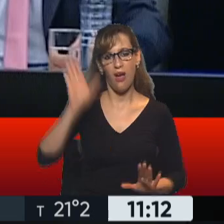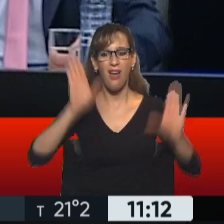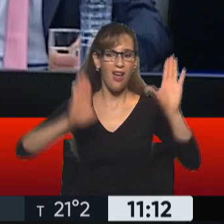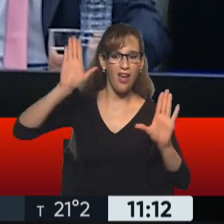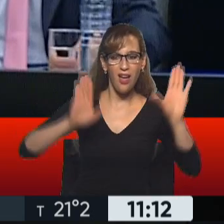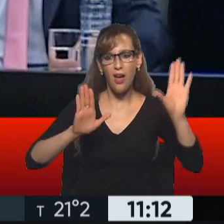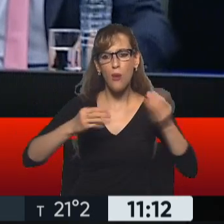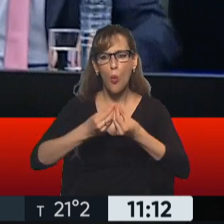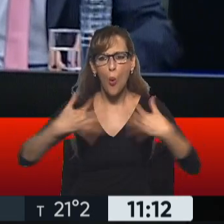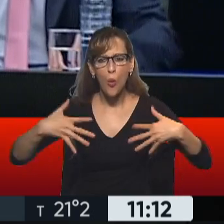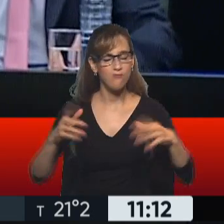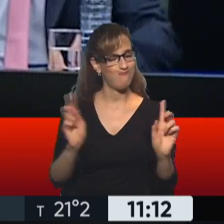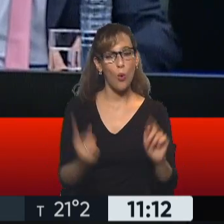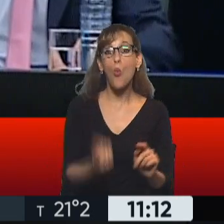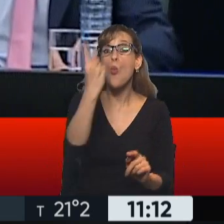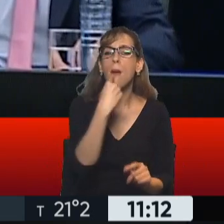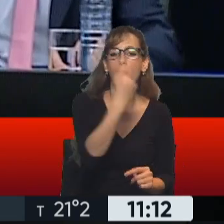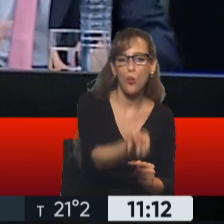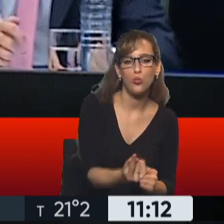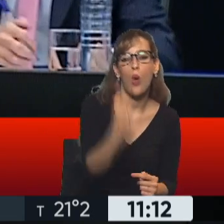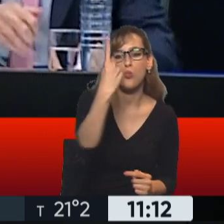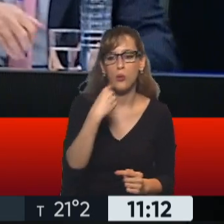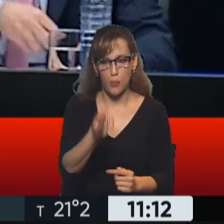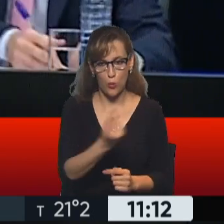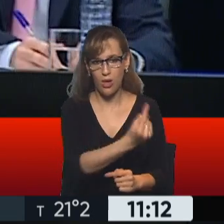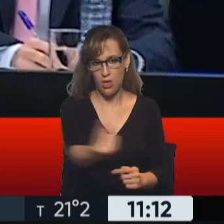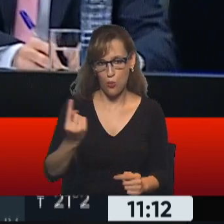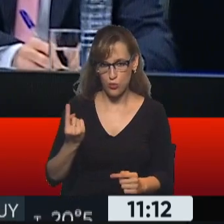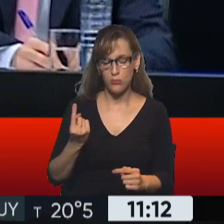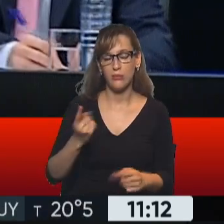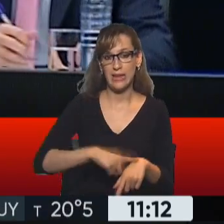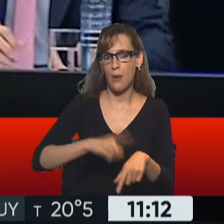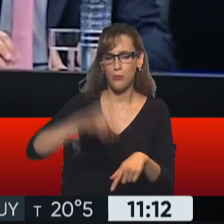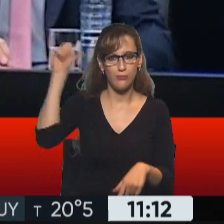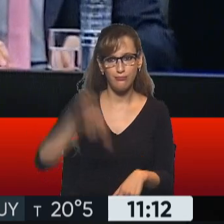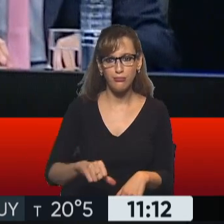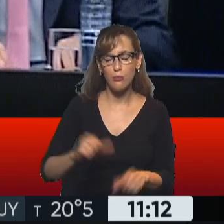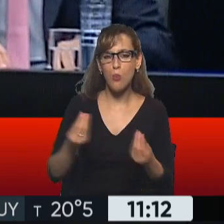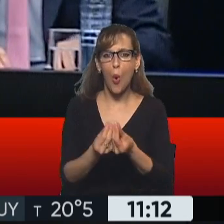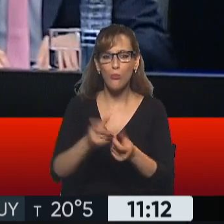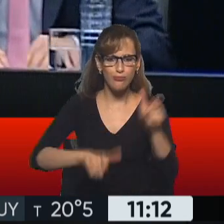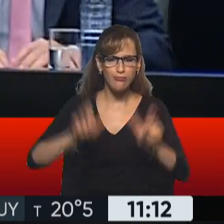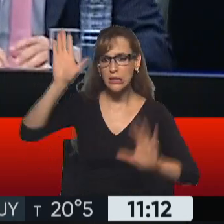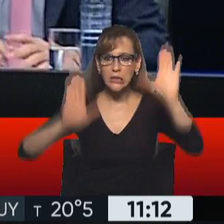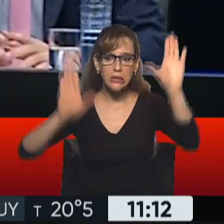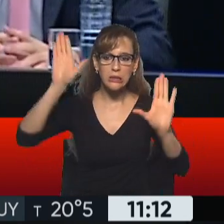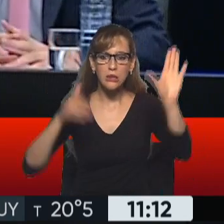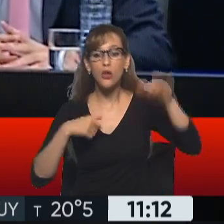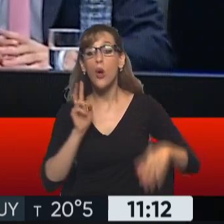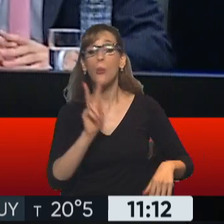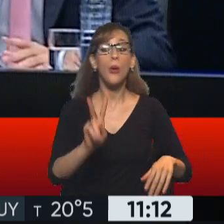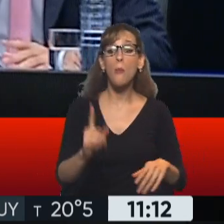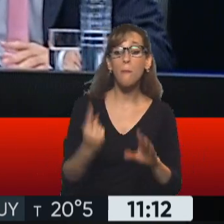no varias en una, por una cuestión de tiempo. Y hay muchas manos, yo voy a ir por las primeras que se